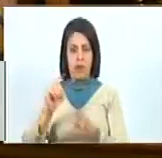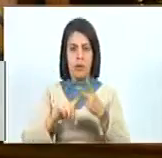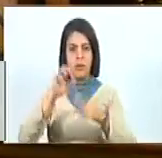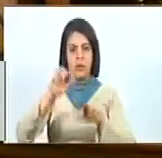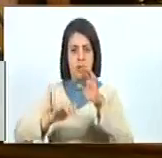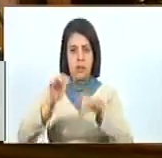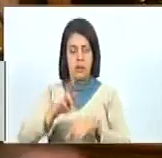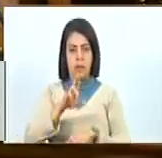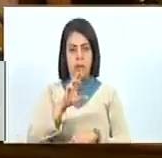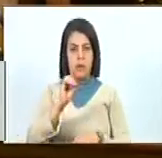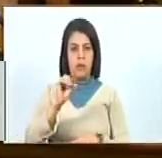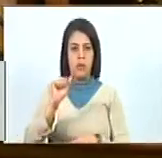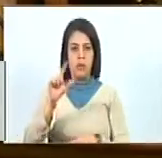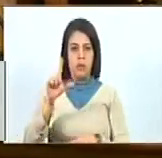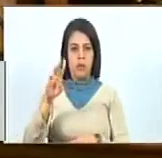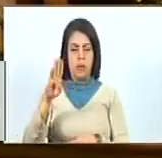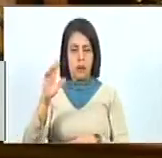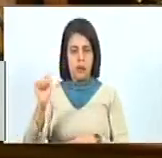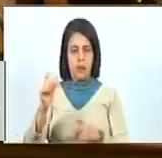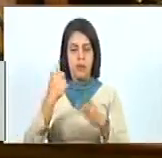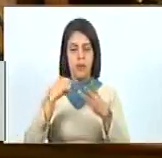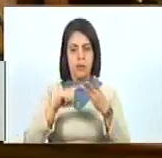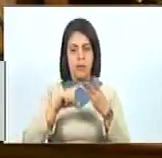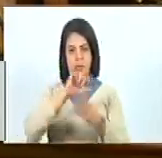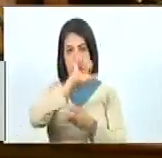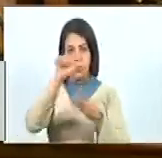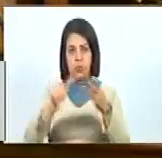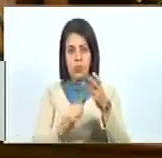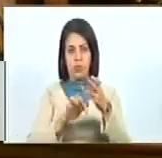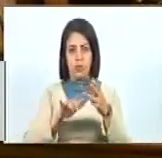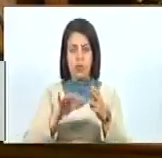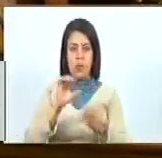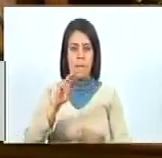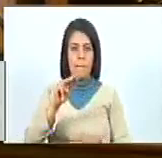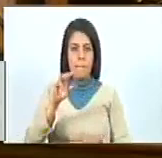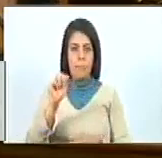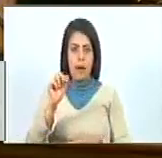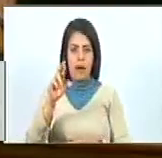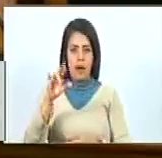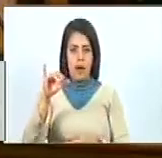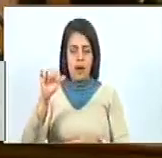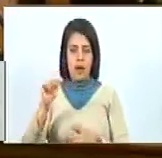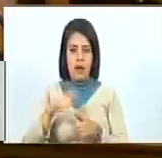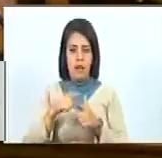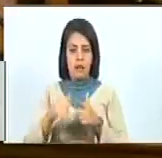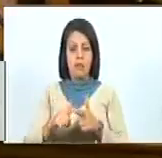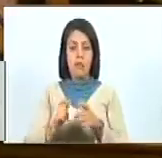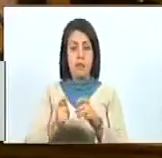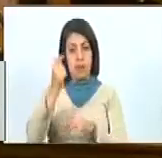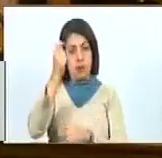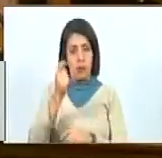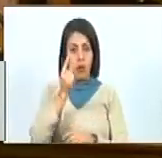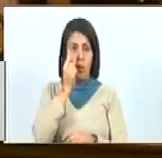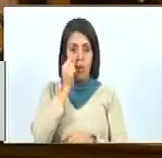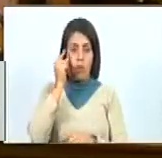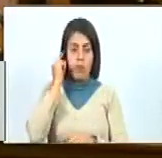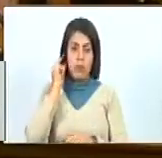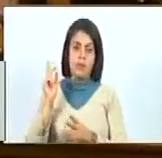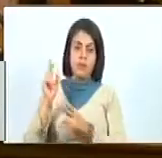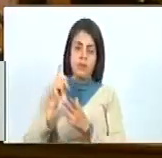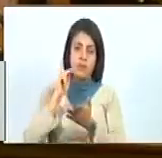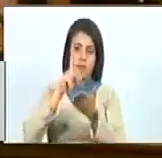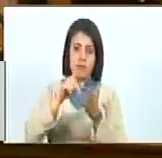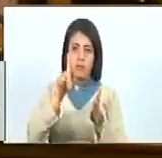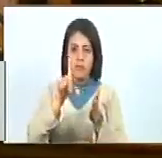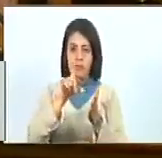la secretaria Rosalba Gil Pacheco, la subsecretaria María Alejandra Hernández, las diputadas y los diputados indicados